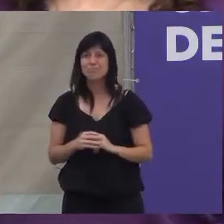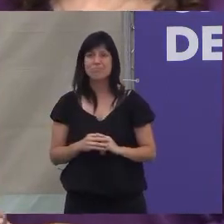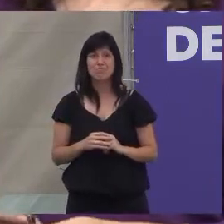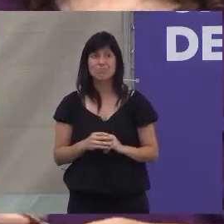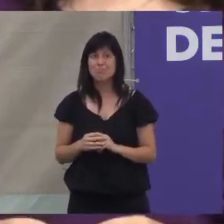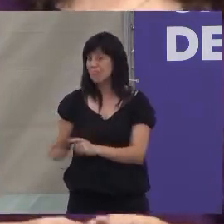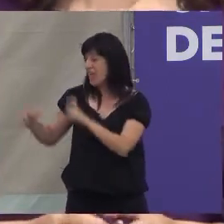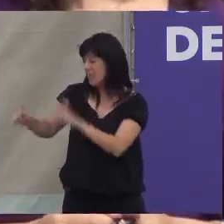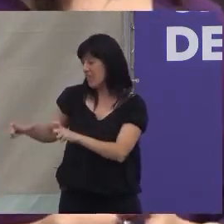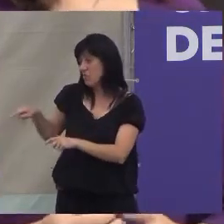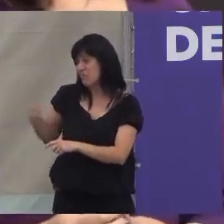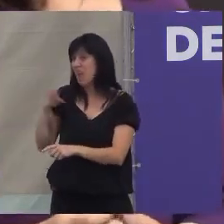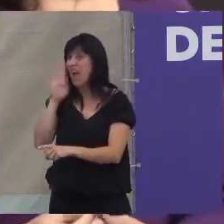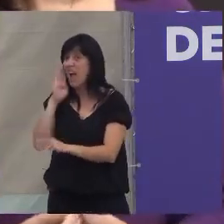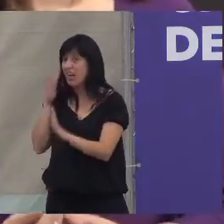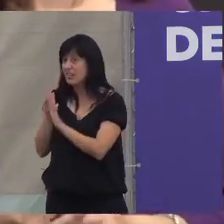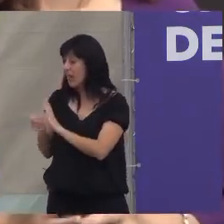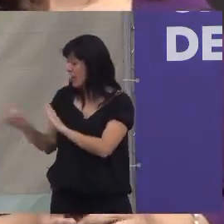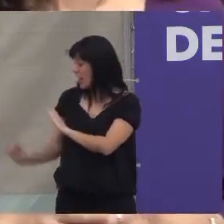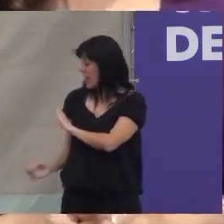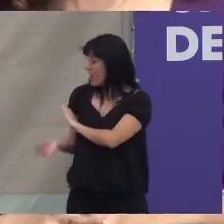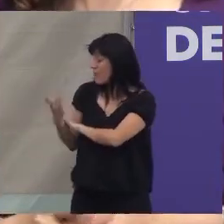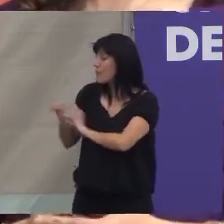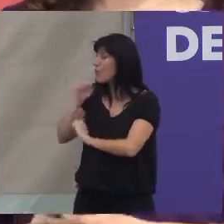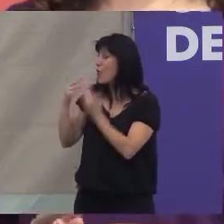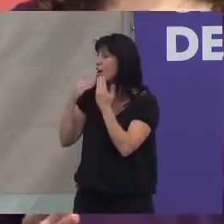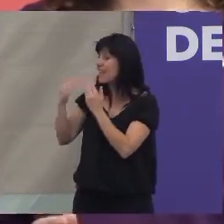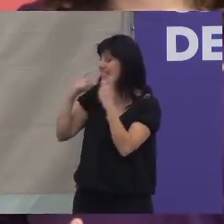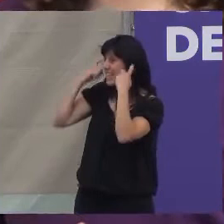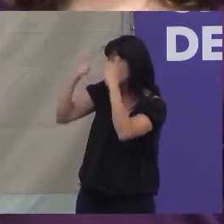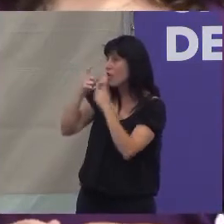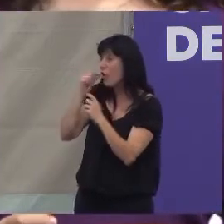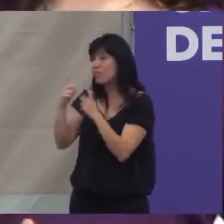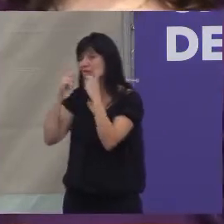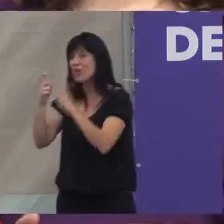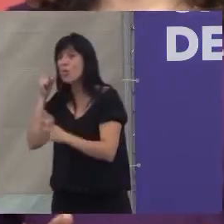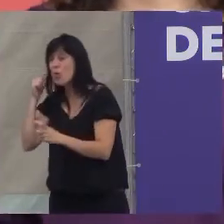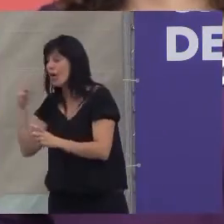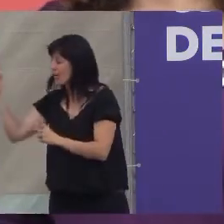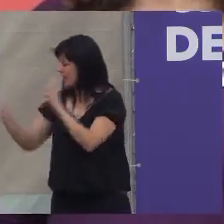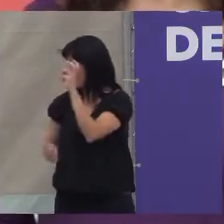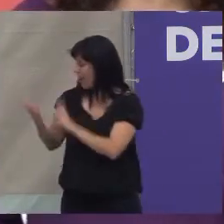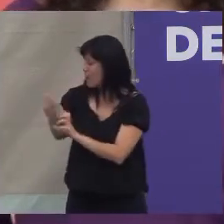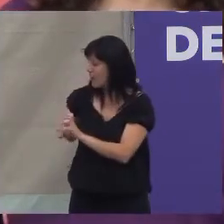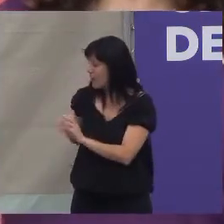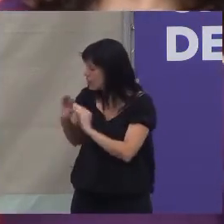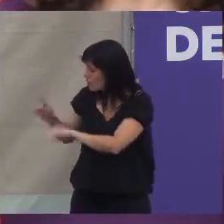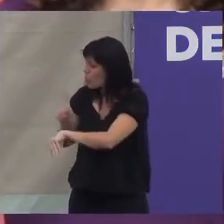Este círculo, como os digo, se ha creado con el esfuerzo de los hombres y mujeres que se han acercado a participar y que dedican su tiempo